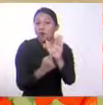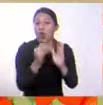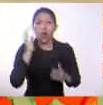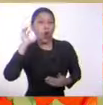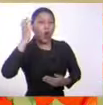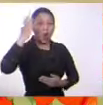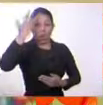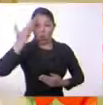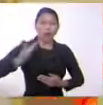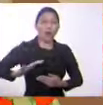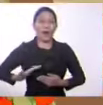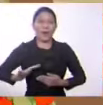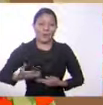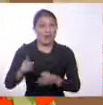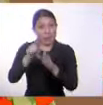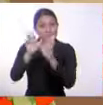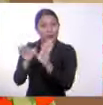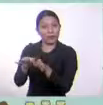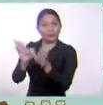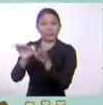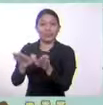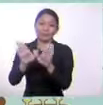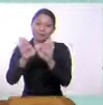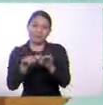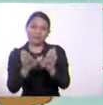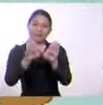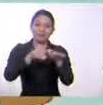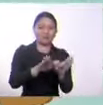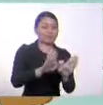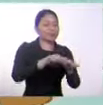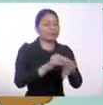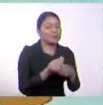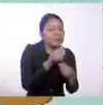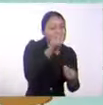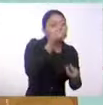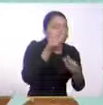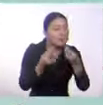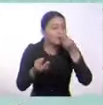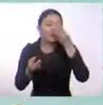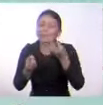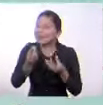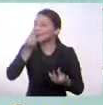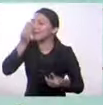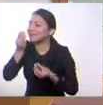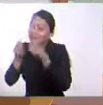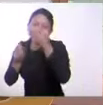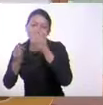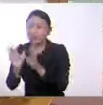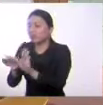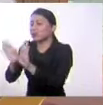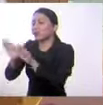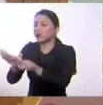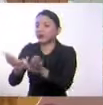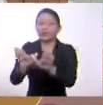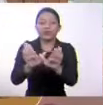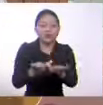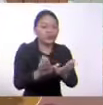color. Ahí viene la mariposa volando de flor en flor. Ahí viene la